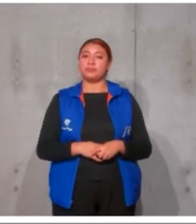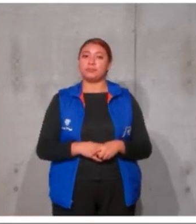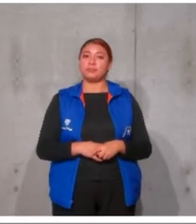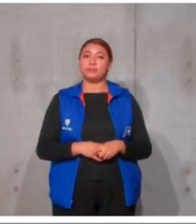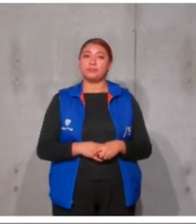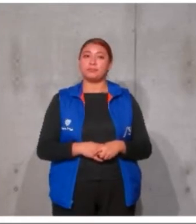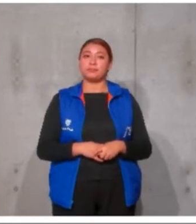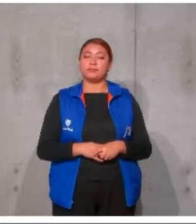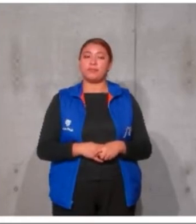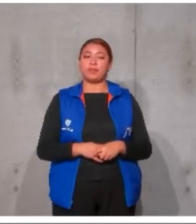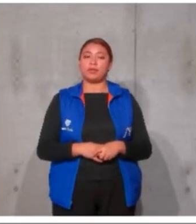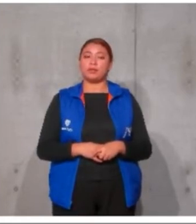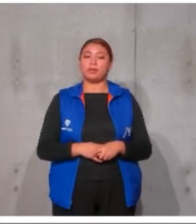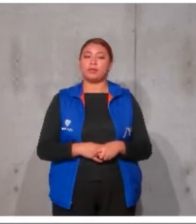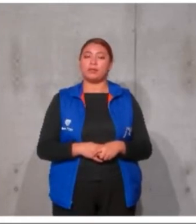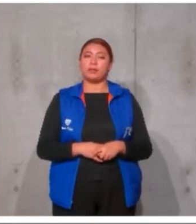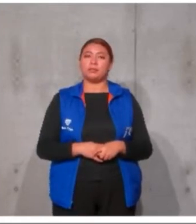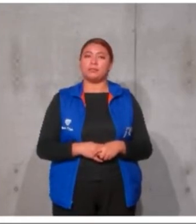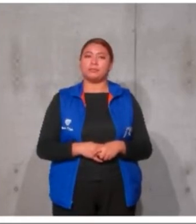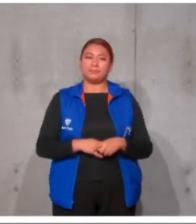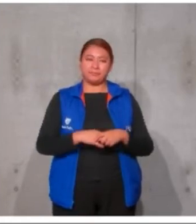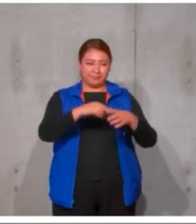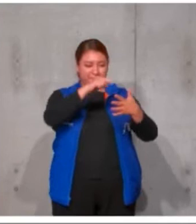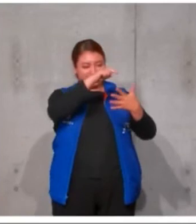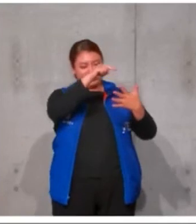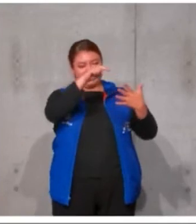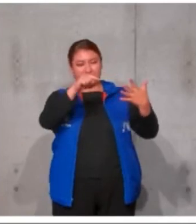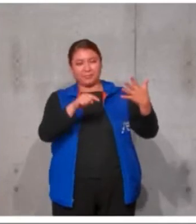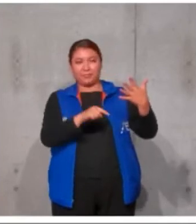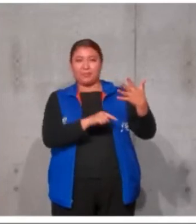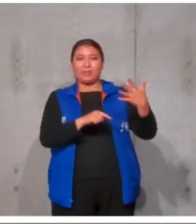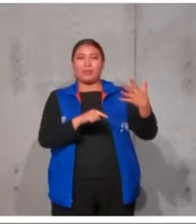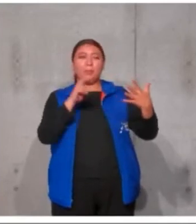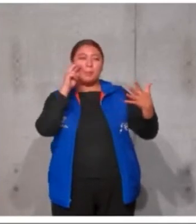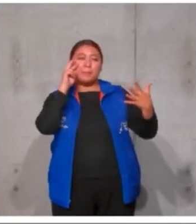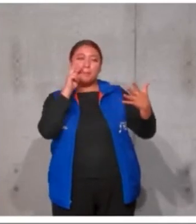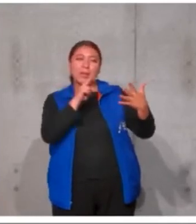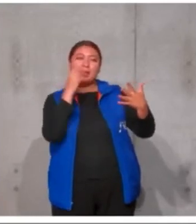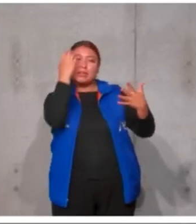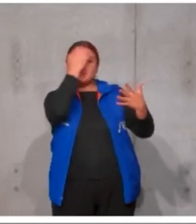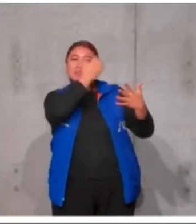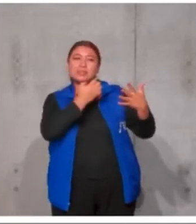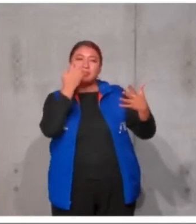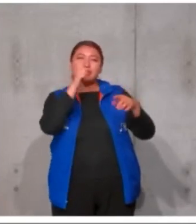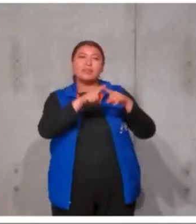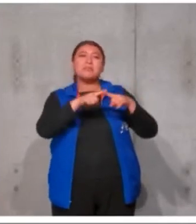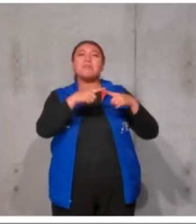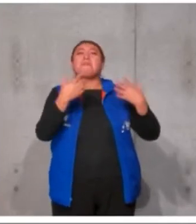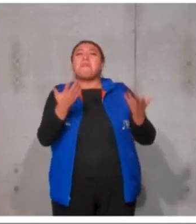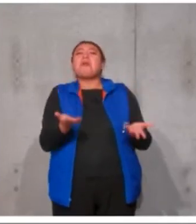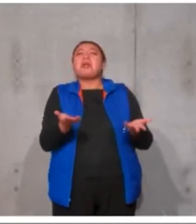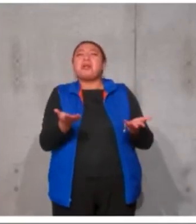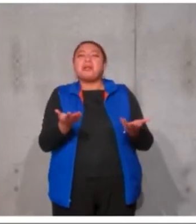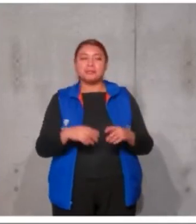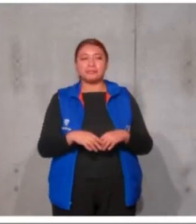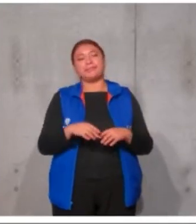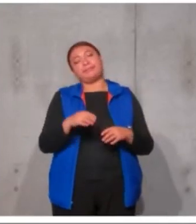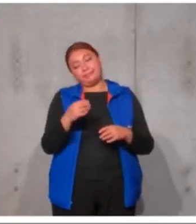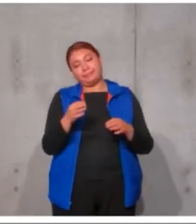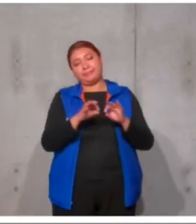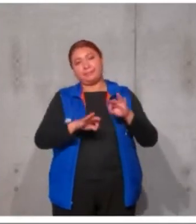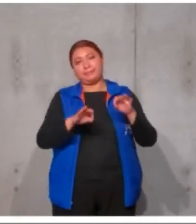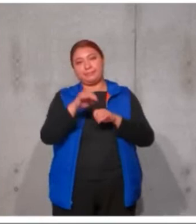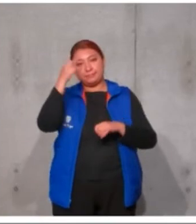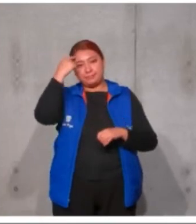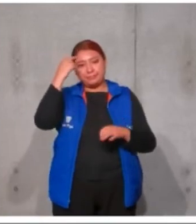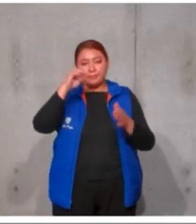¿para qué les puede servir tener claro cuáles son esos temas relevantes? Pues primero, para definir su estrategia de responsabilidad